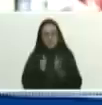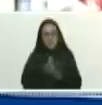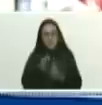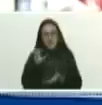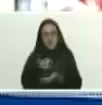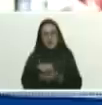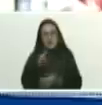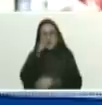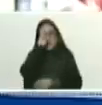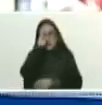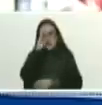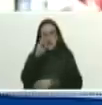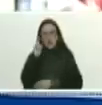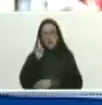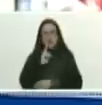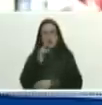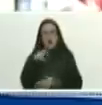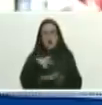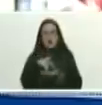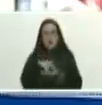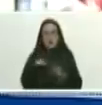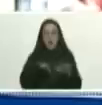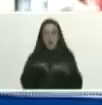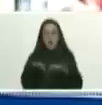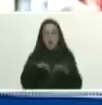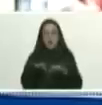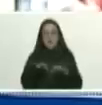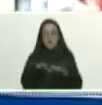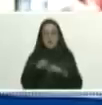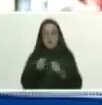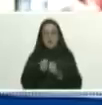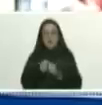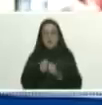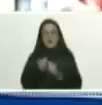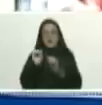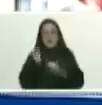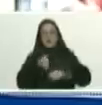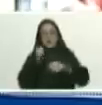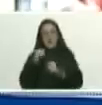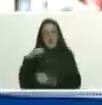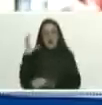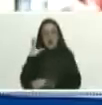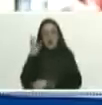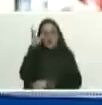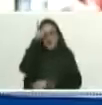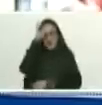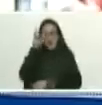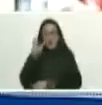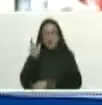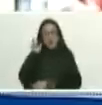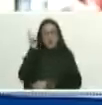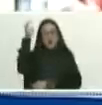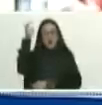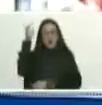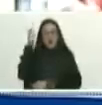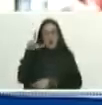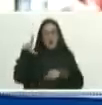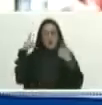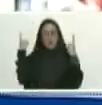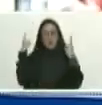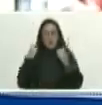Aragua, Barinas, Bolívar, Carabobo, Cojedes, Delta Macuro, Caracas, Falcón, Guárico, La